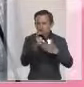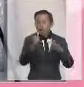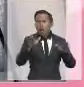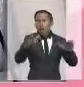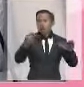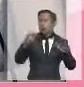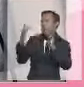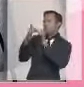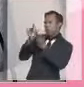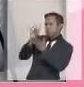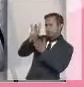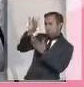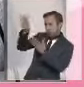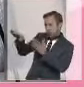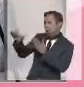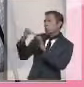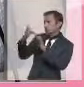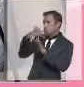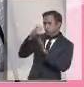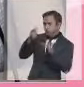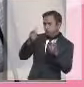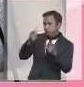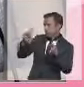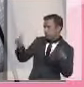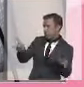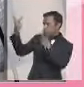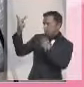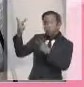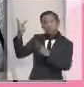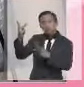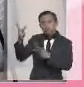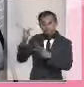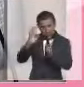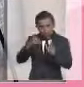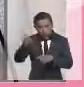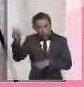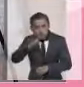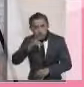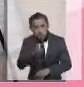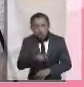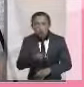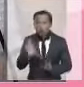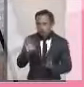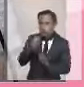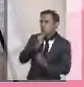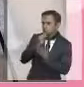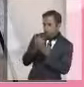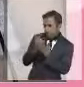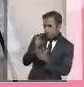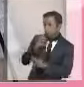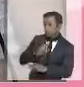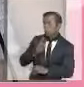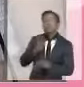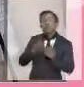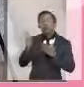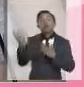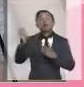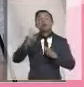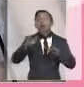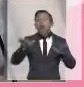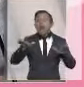respuesta. Bien. Ya también he dicho que vamos a vender toda la flotilla de aviones y de helicópteros del gobierno. No puede